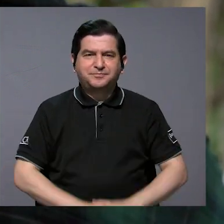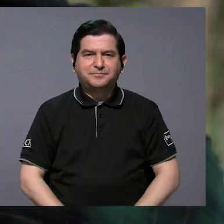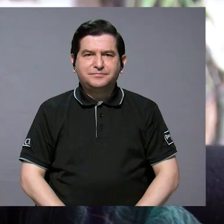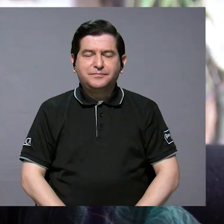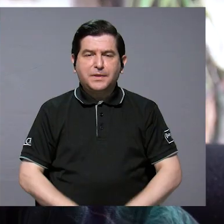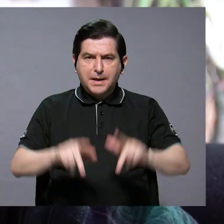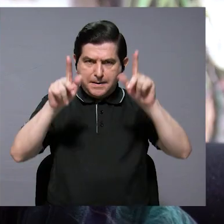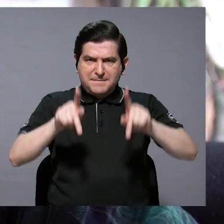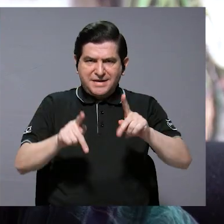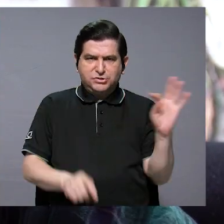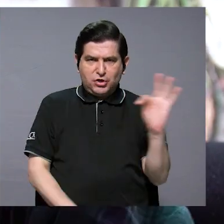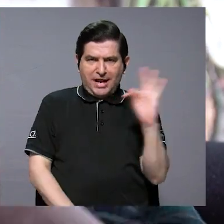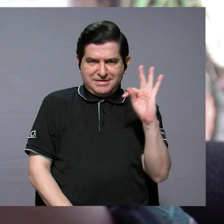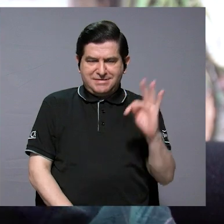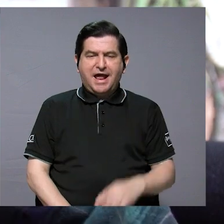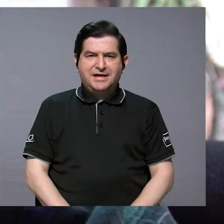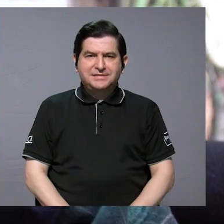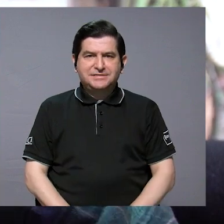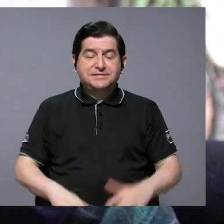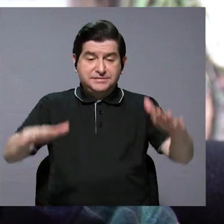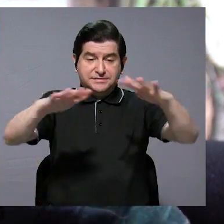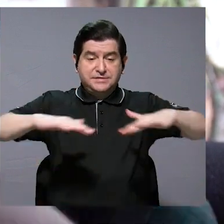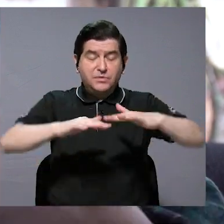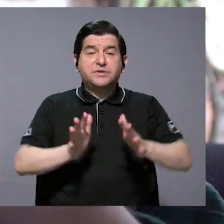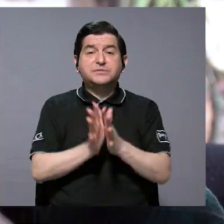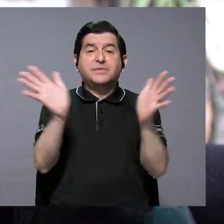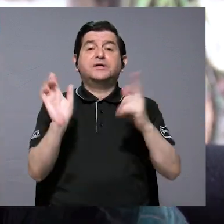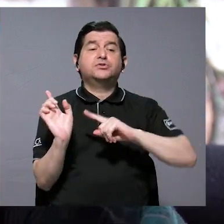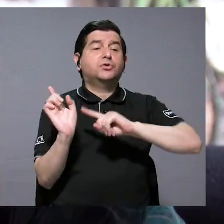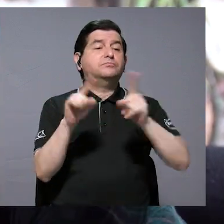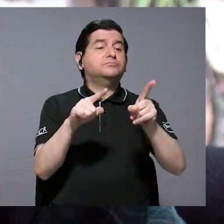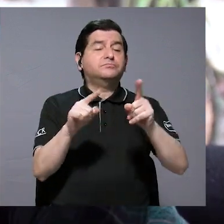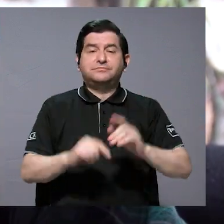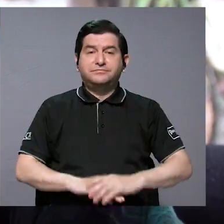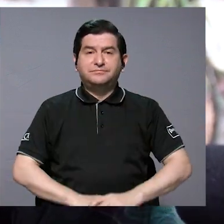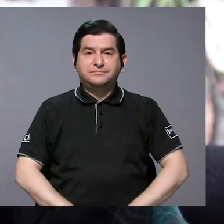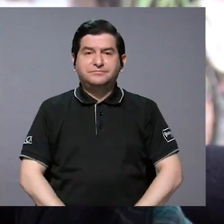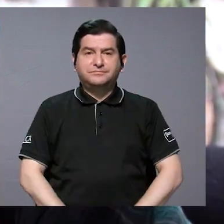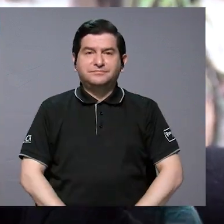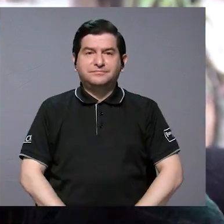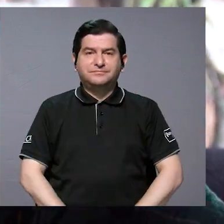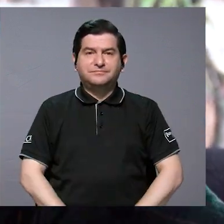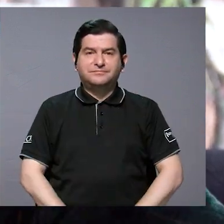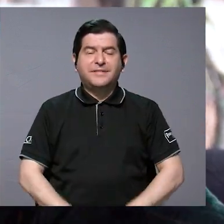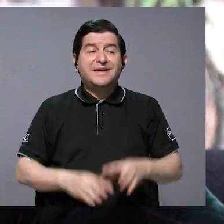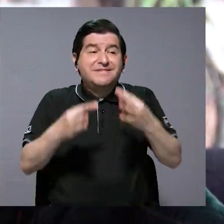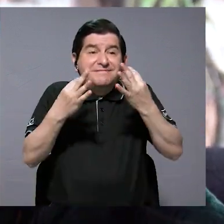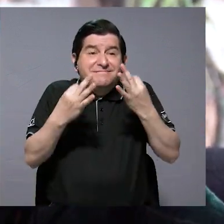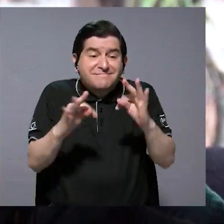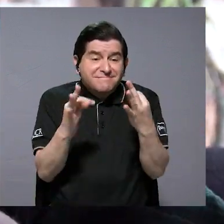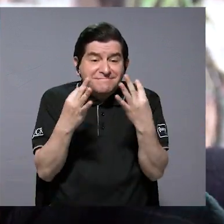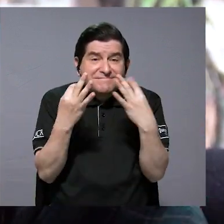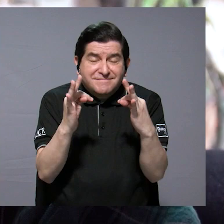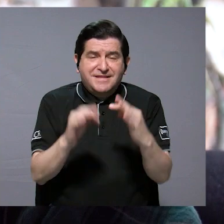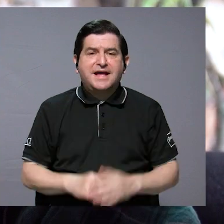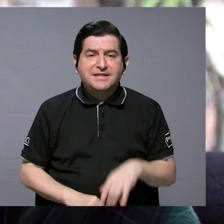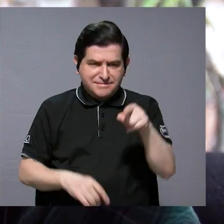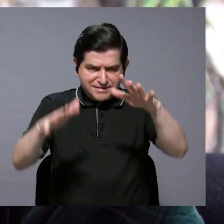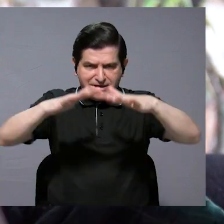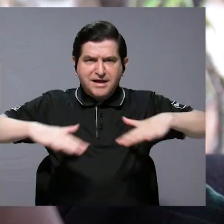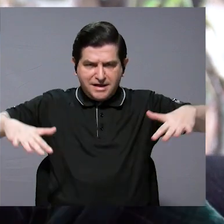hecho de ser una persona trans que se pone en espacios públicos y que